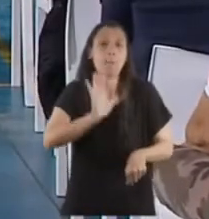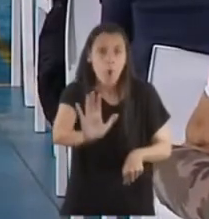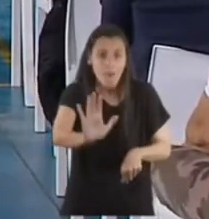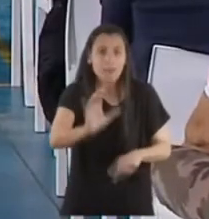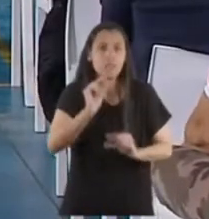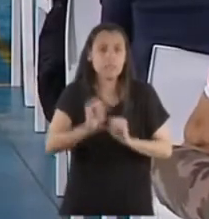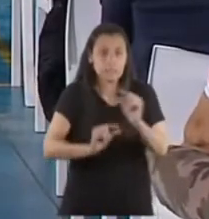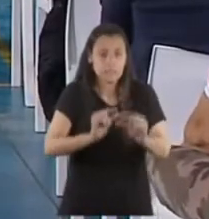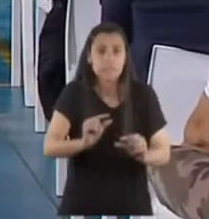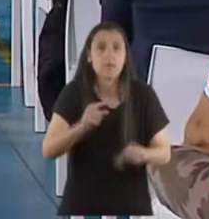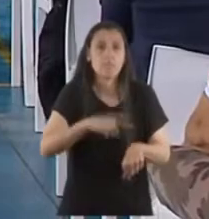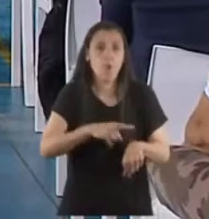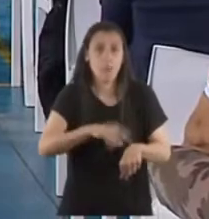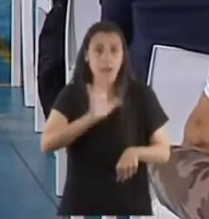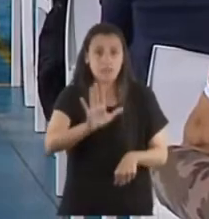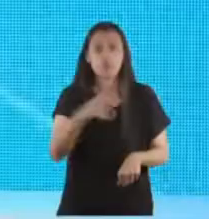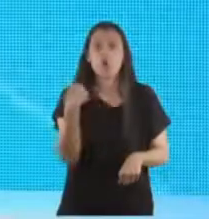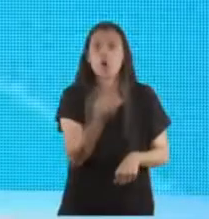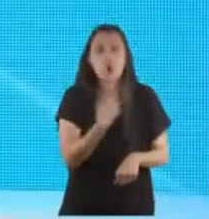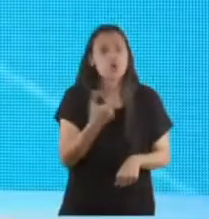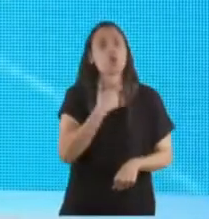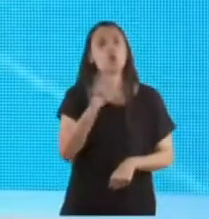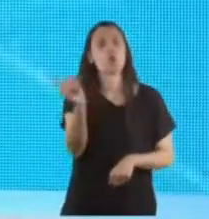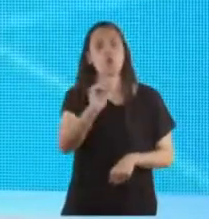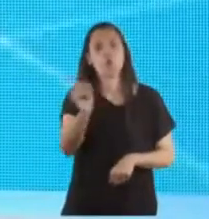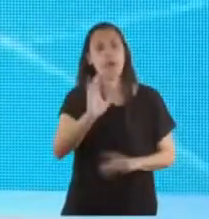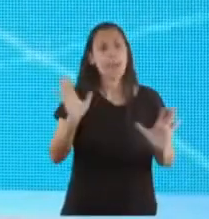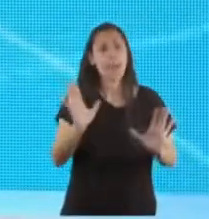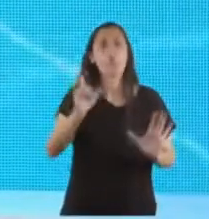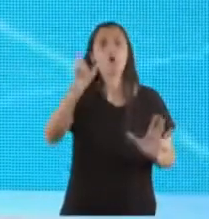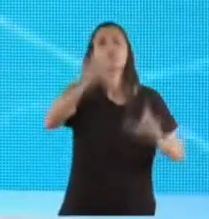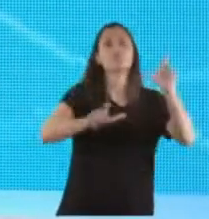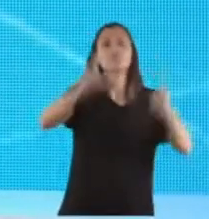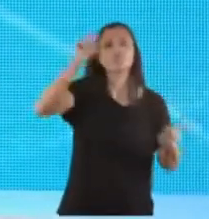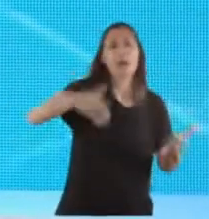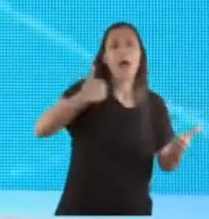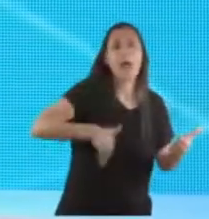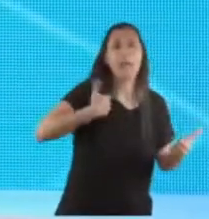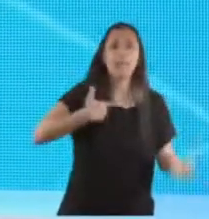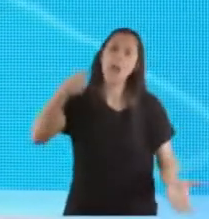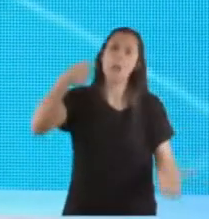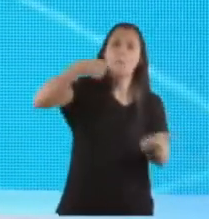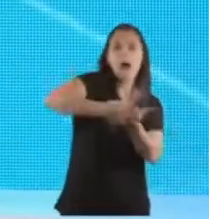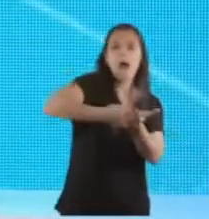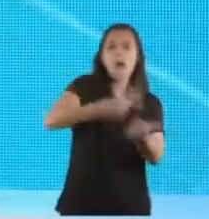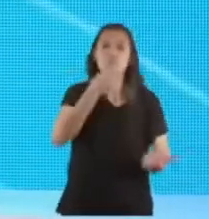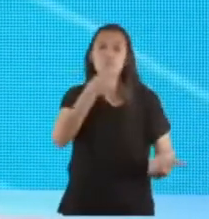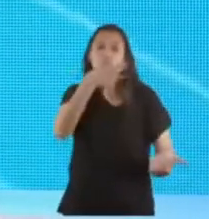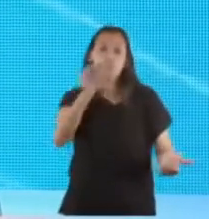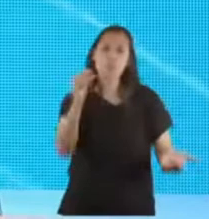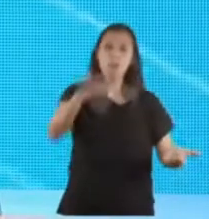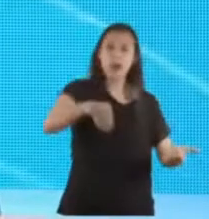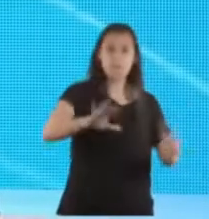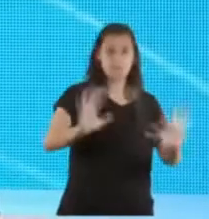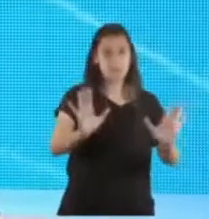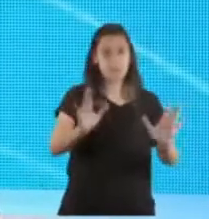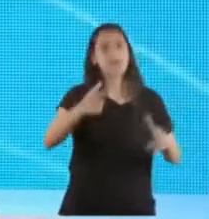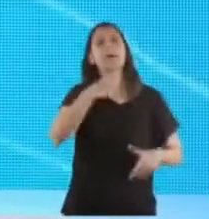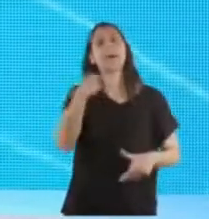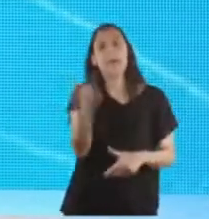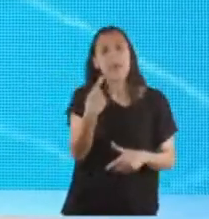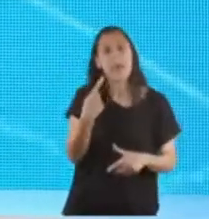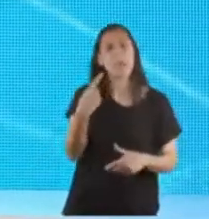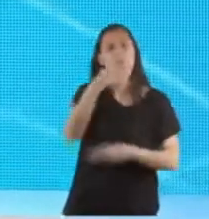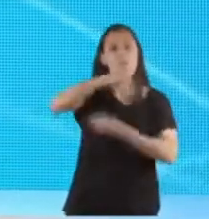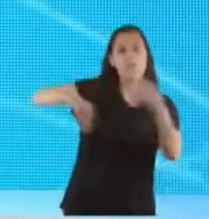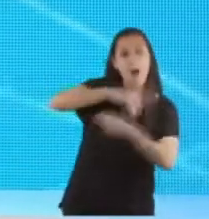mientras tanto, no queremos que los argentinos paguen más. Queremos que el Estado y las